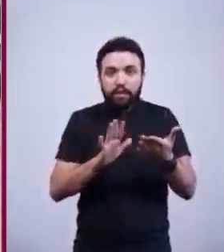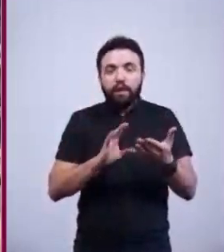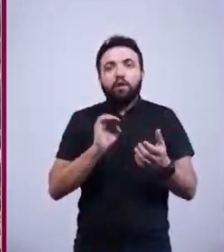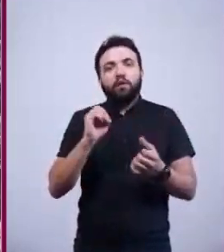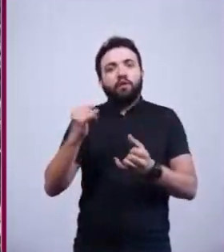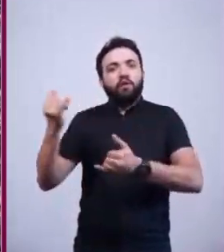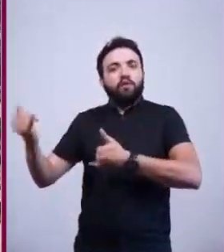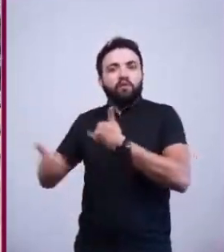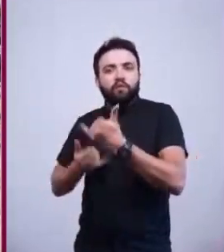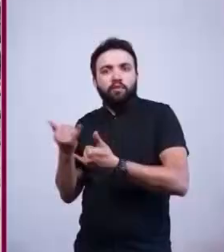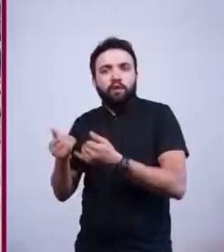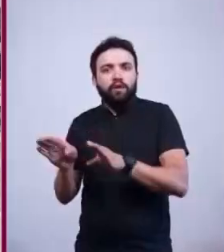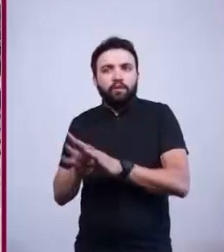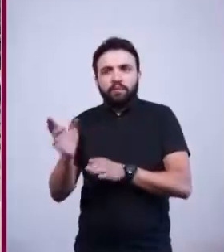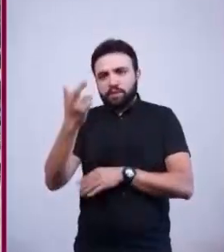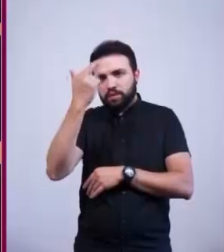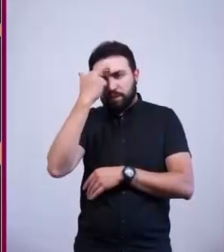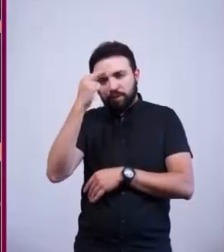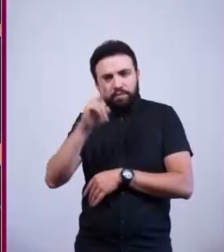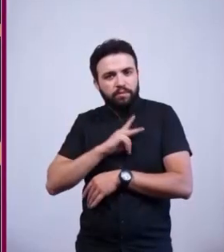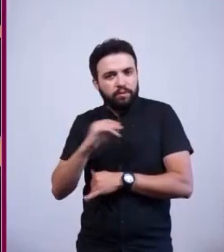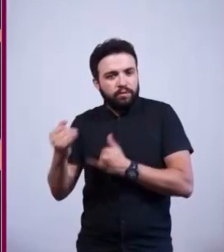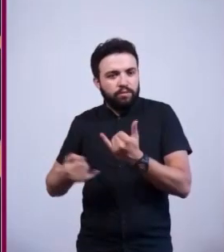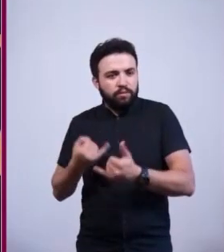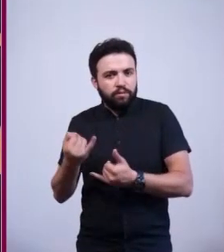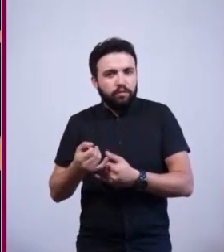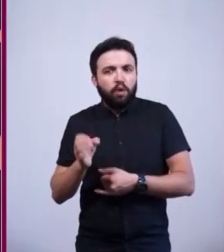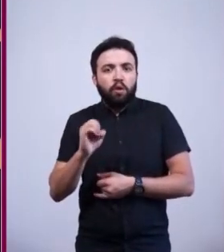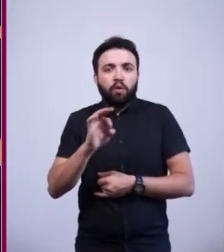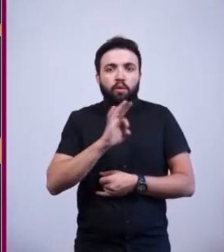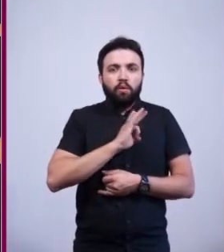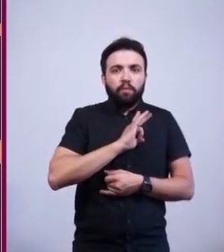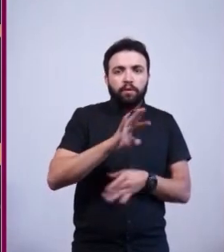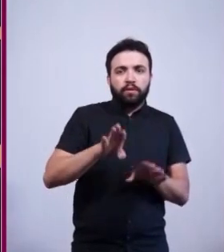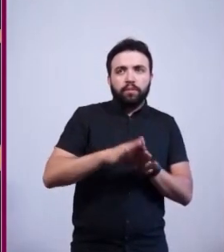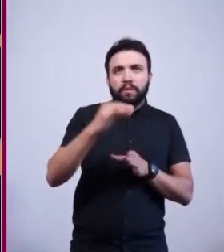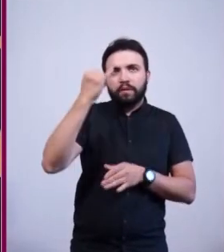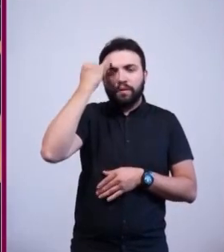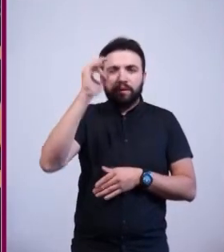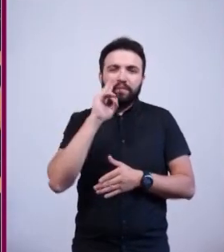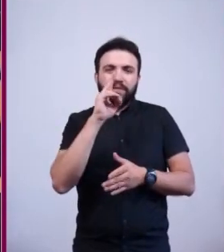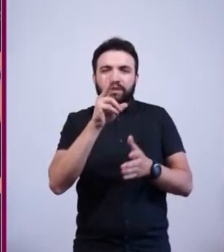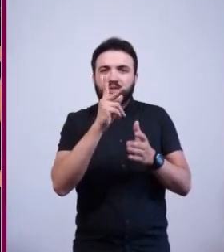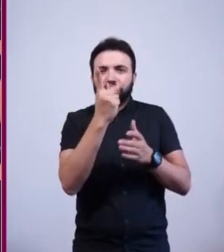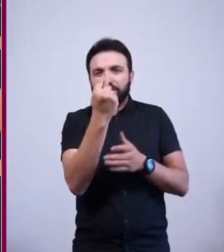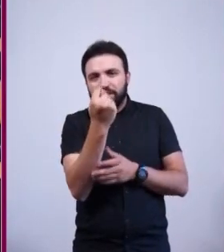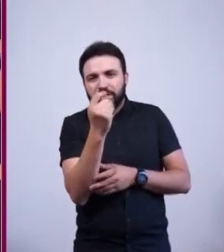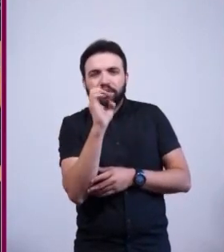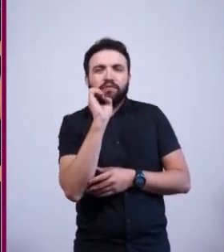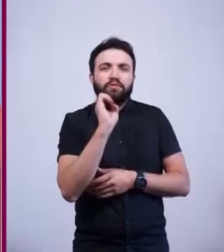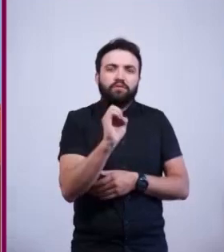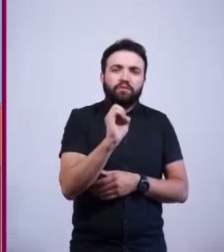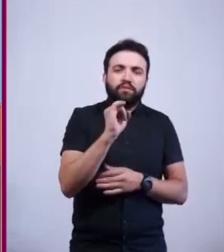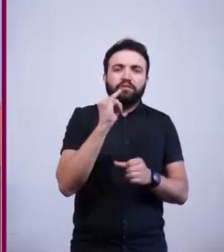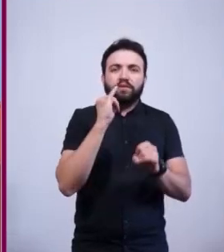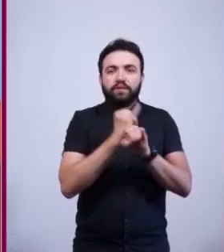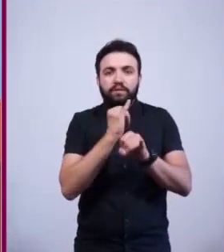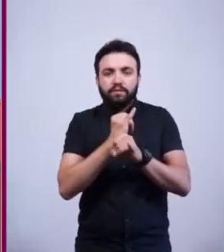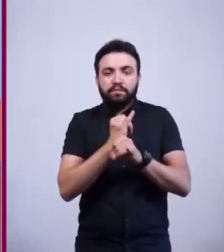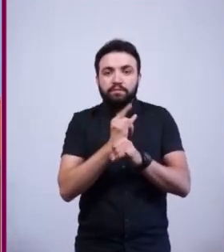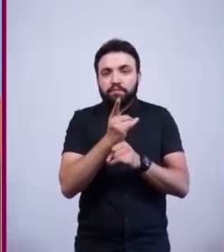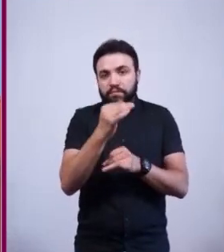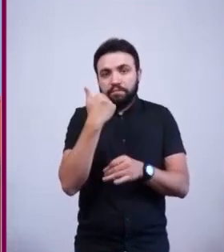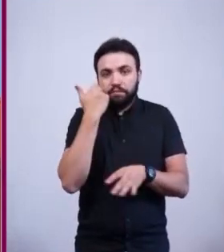jugar, recordando a lo que jugaste. Puedes inspirarte en lo que leas en redes o veas en la televisión. Cambia